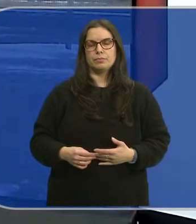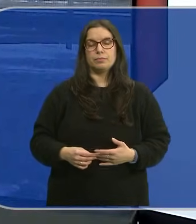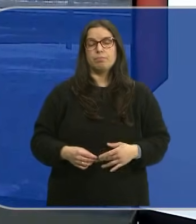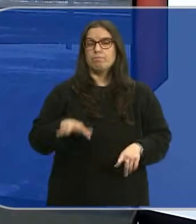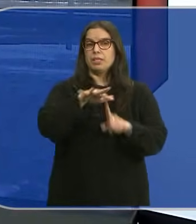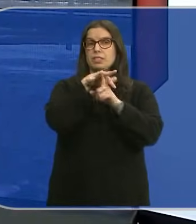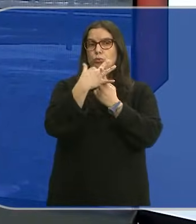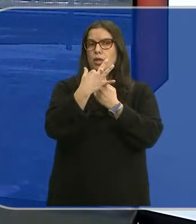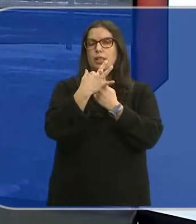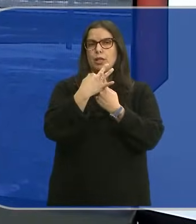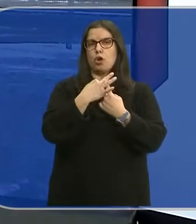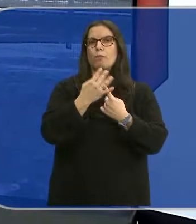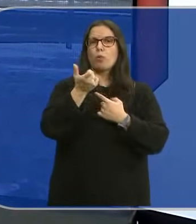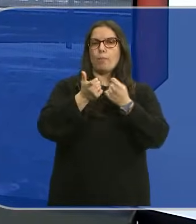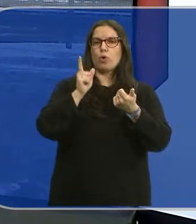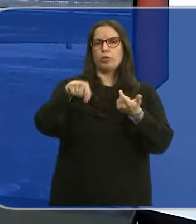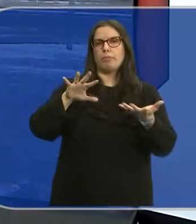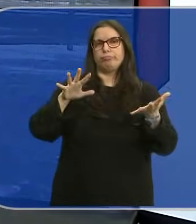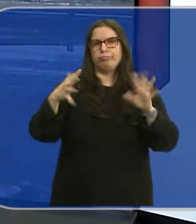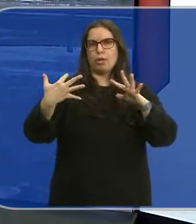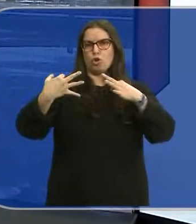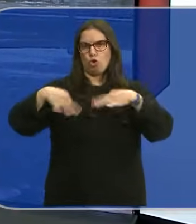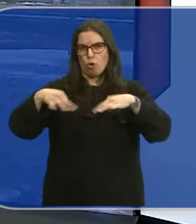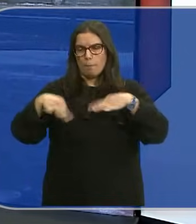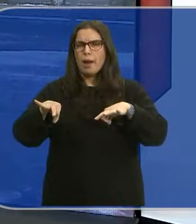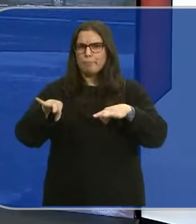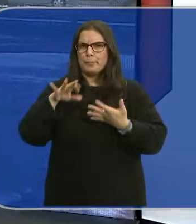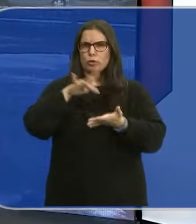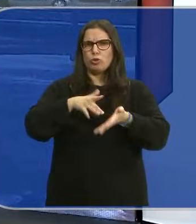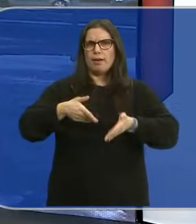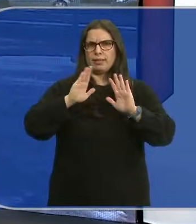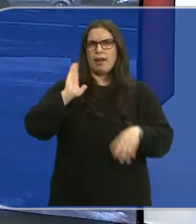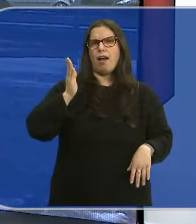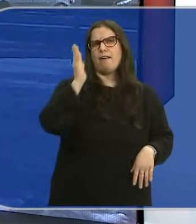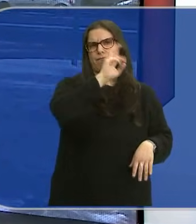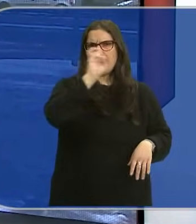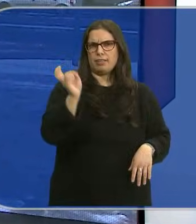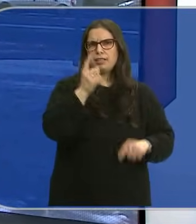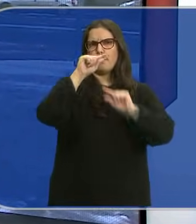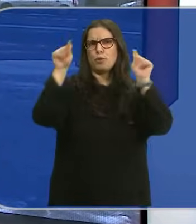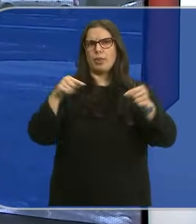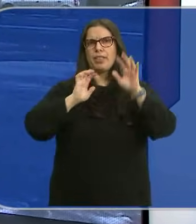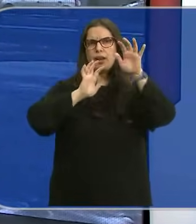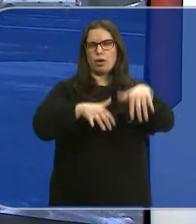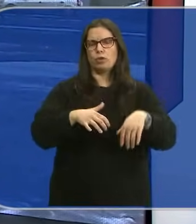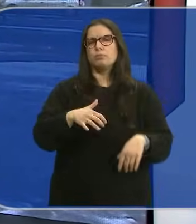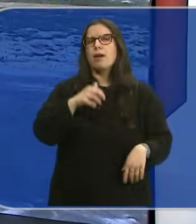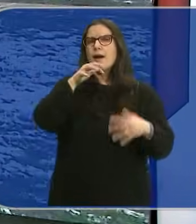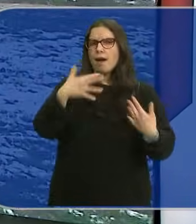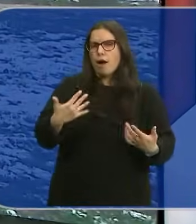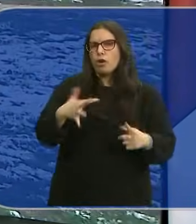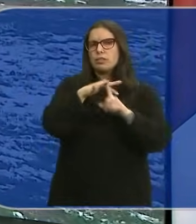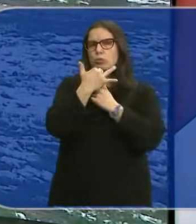La situación aquí también se ha ido normalizando durante la mañana, pero han sido varias las carreteras afectadas en la provincia leonesa. ¿Cómo está